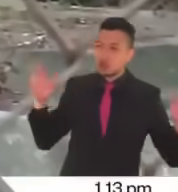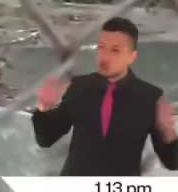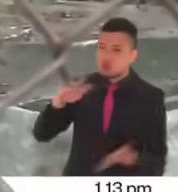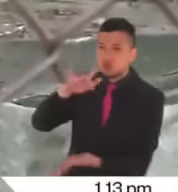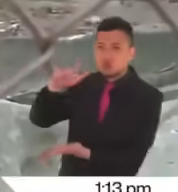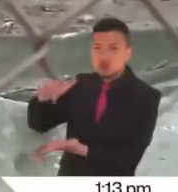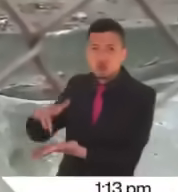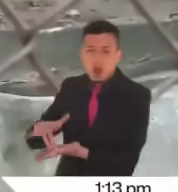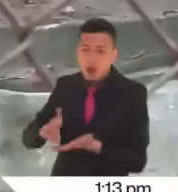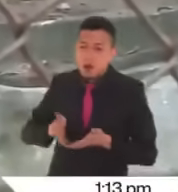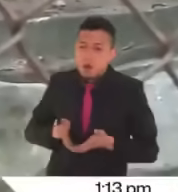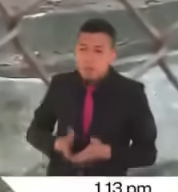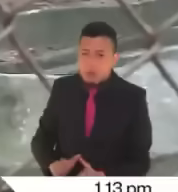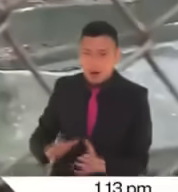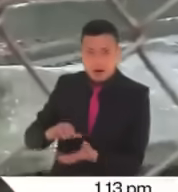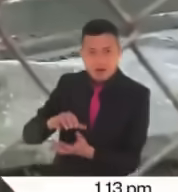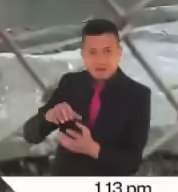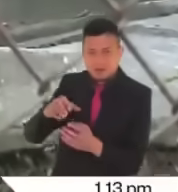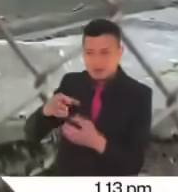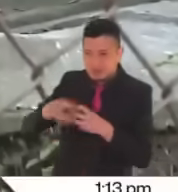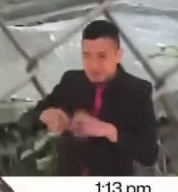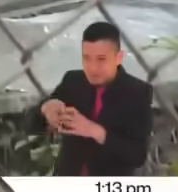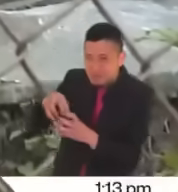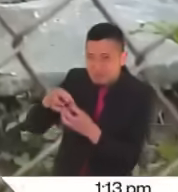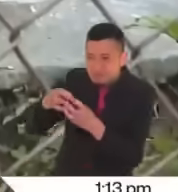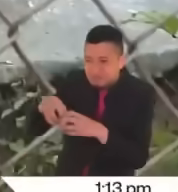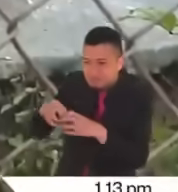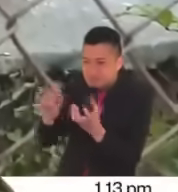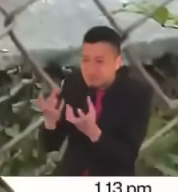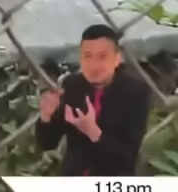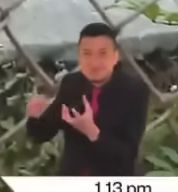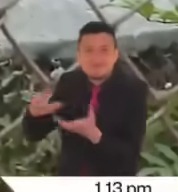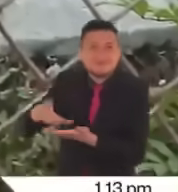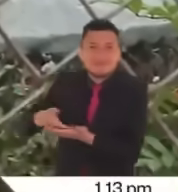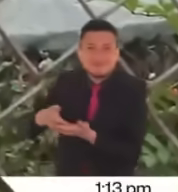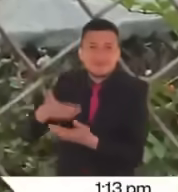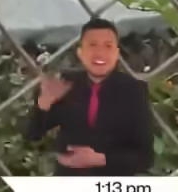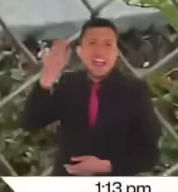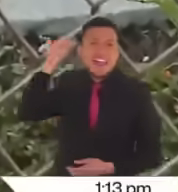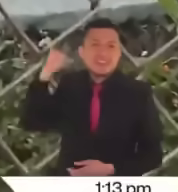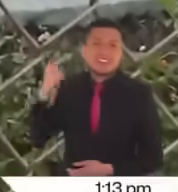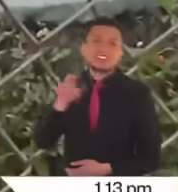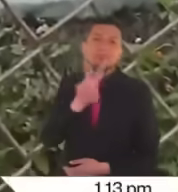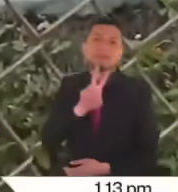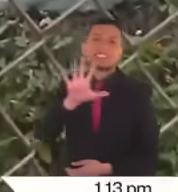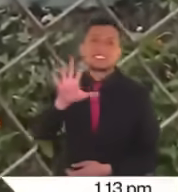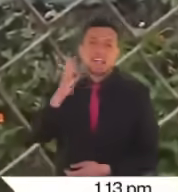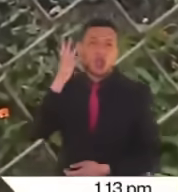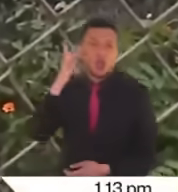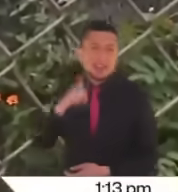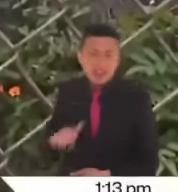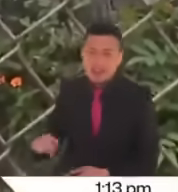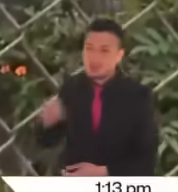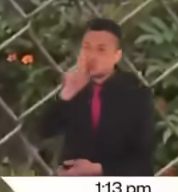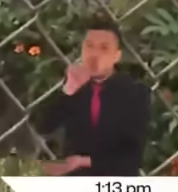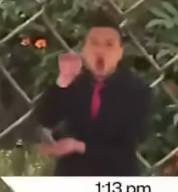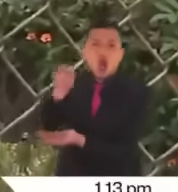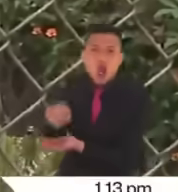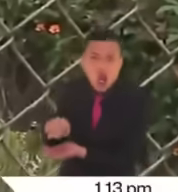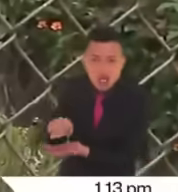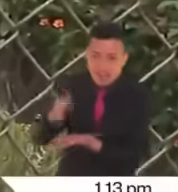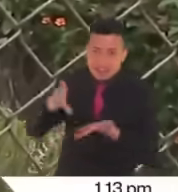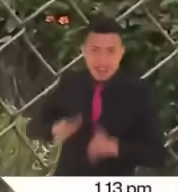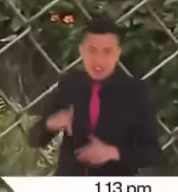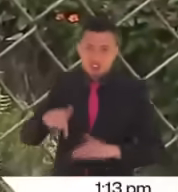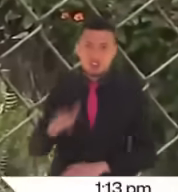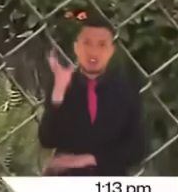papás de Rafiki, la cría de cóndor de los Andes que nació precisamente hace 25 días aquí en la Fundación Parque Jaime